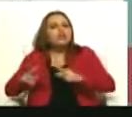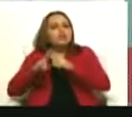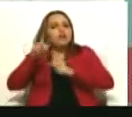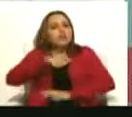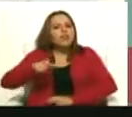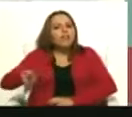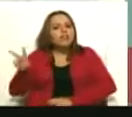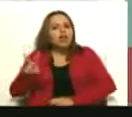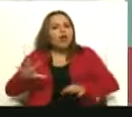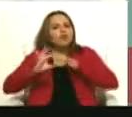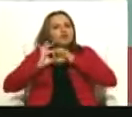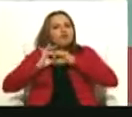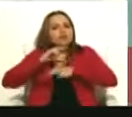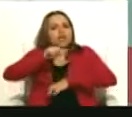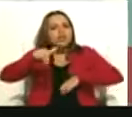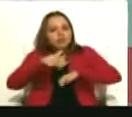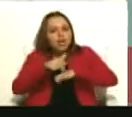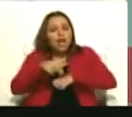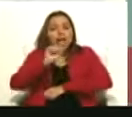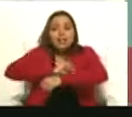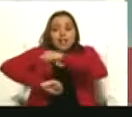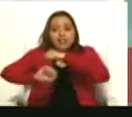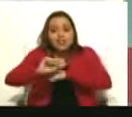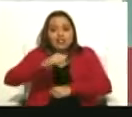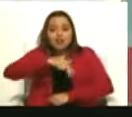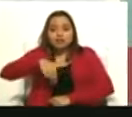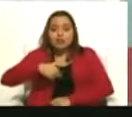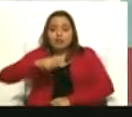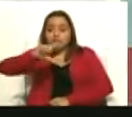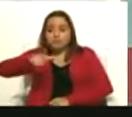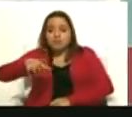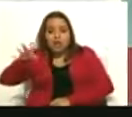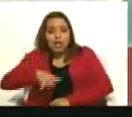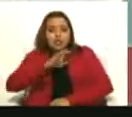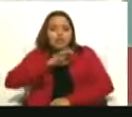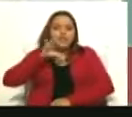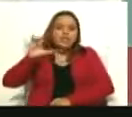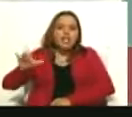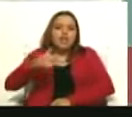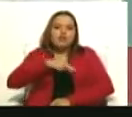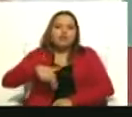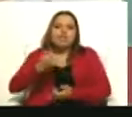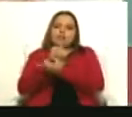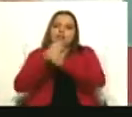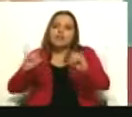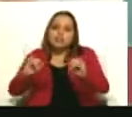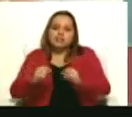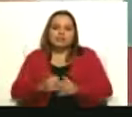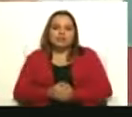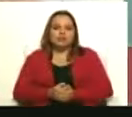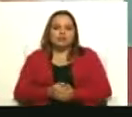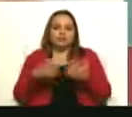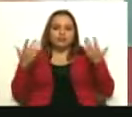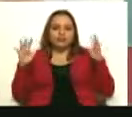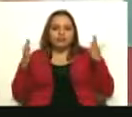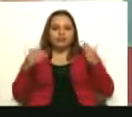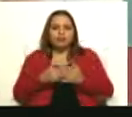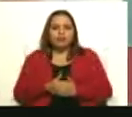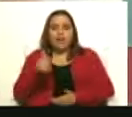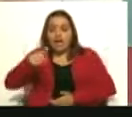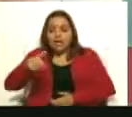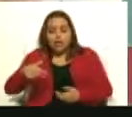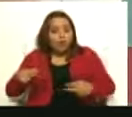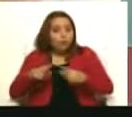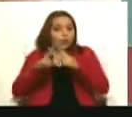venezolanos? La Unión Nacional, en la defensa de nuestro territorio, de nuestra soberanía y de nuestra independencia. Aquí nos